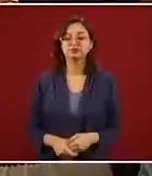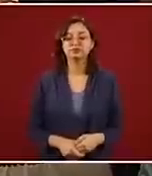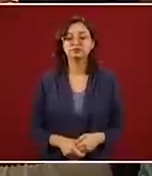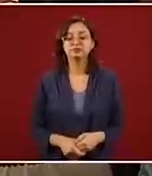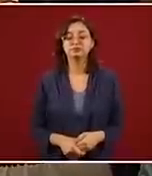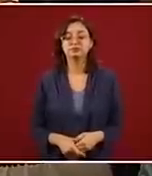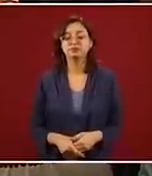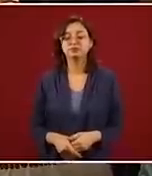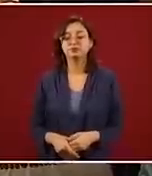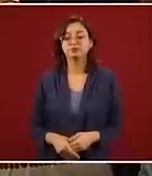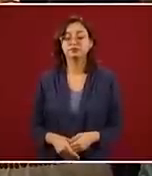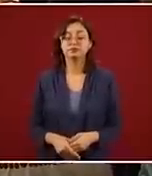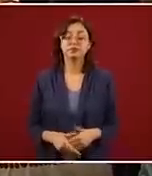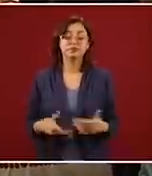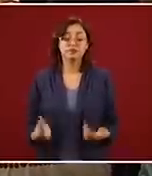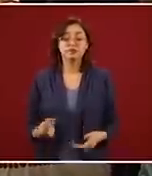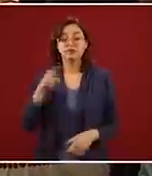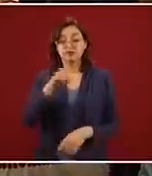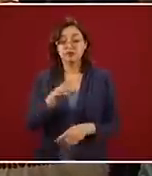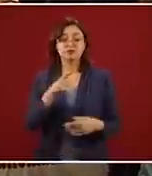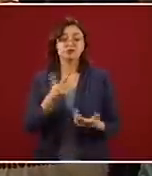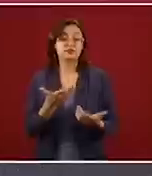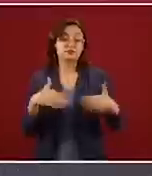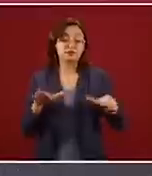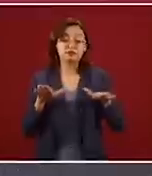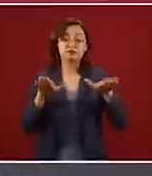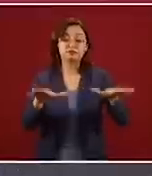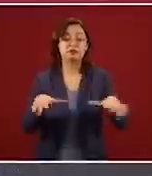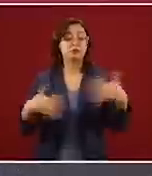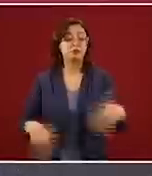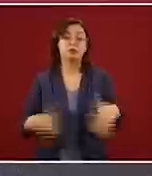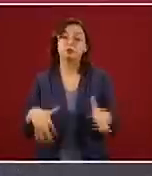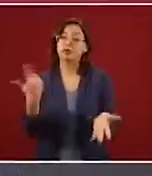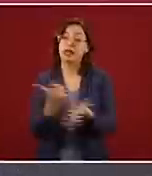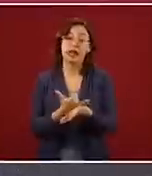un bien que significa mucho dinero.